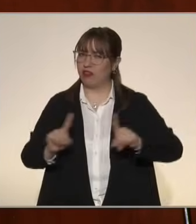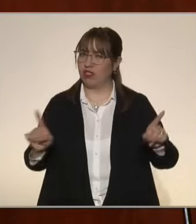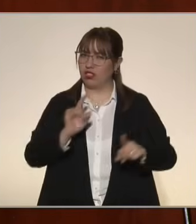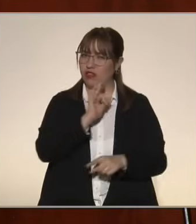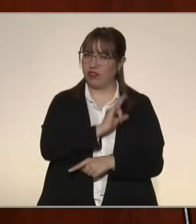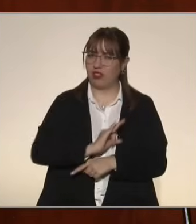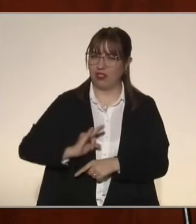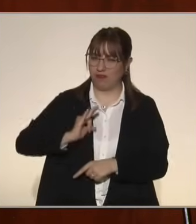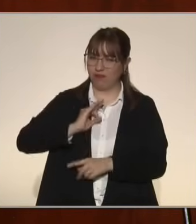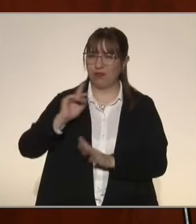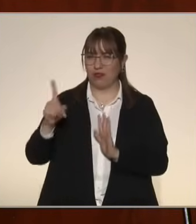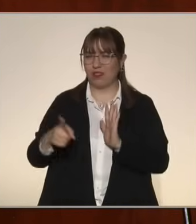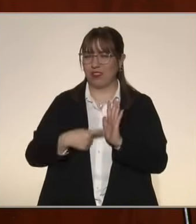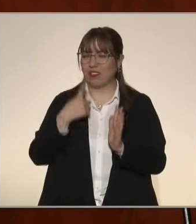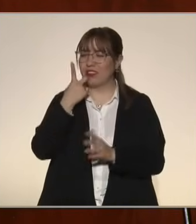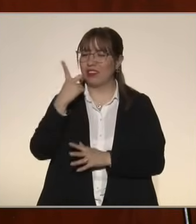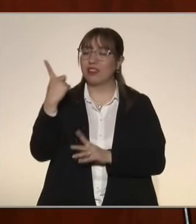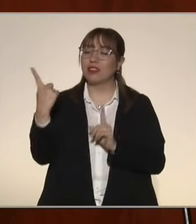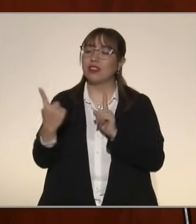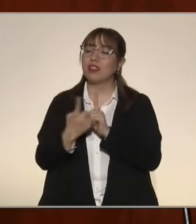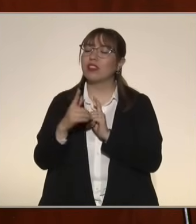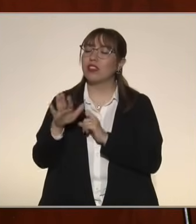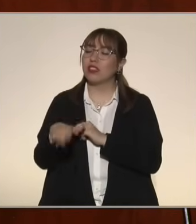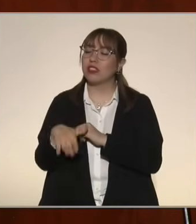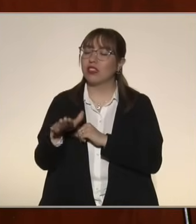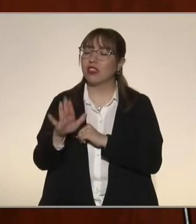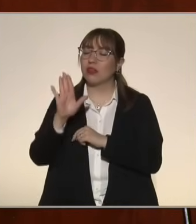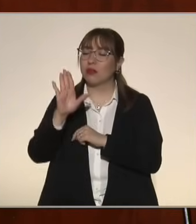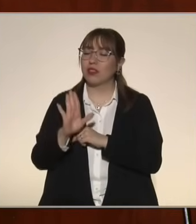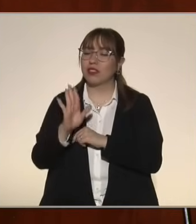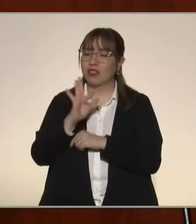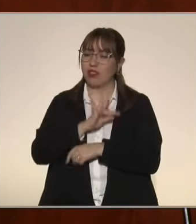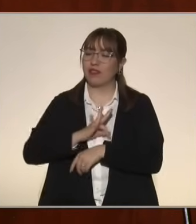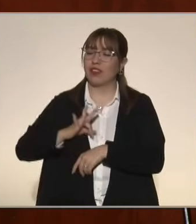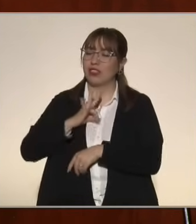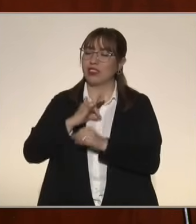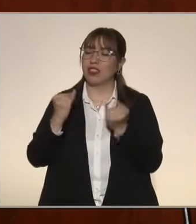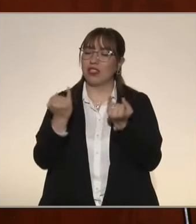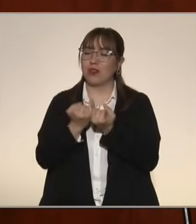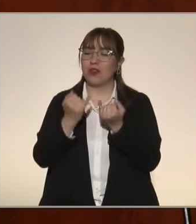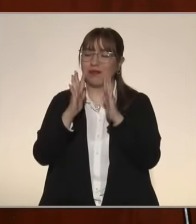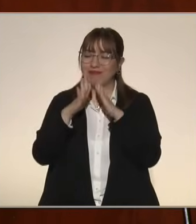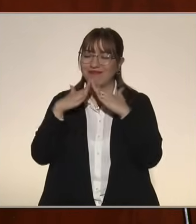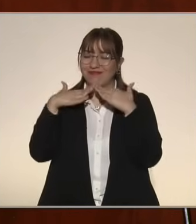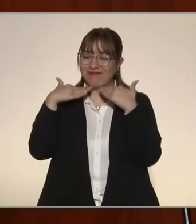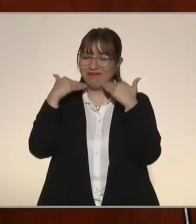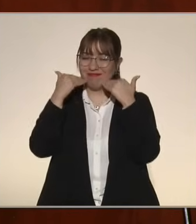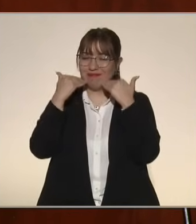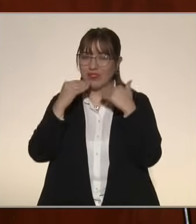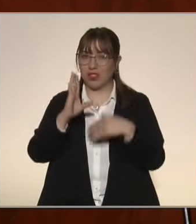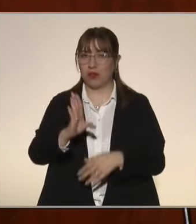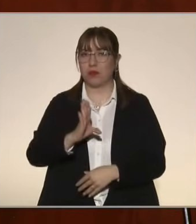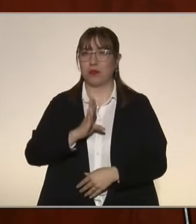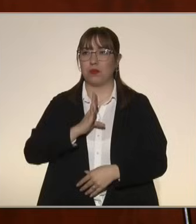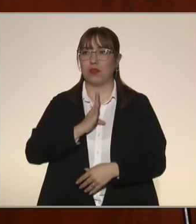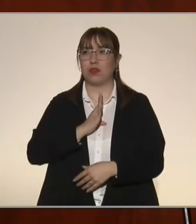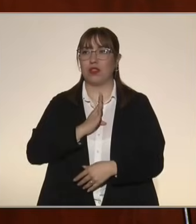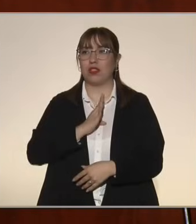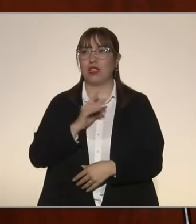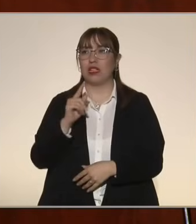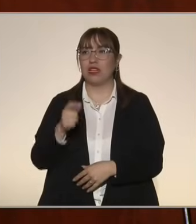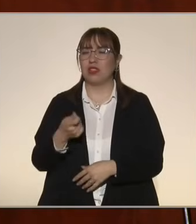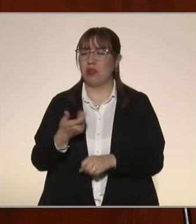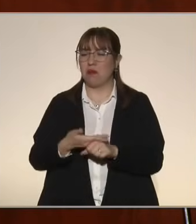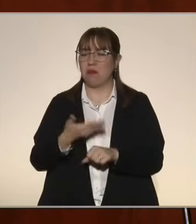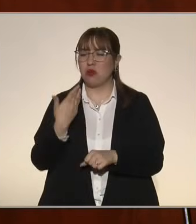se le quedó muy grabado que la felicidad es como la sonrisa de Buda. Y ella me dijo, ¿cómo? Jamás he visto una sonrisa de Buda. Fíjate bien, muy